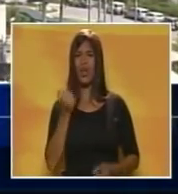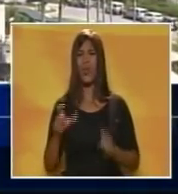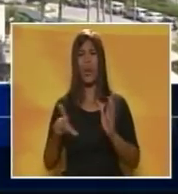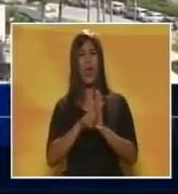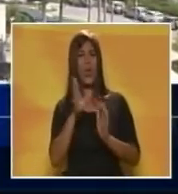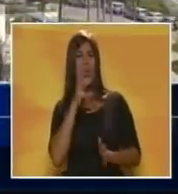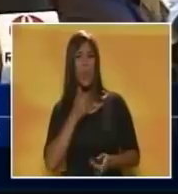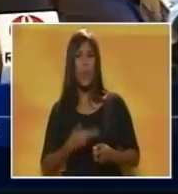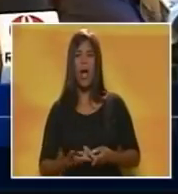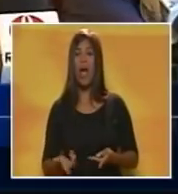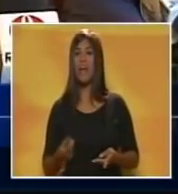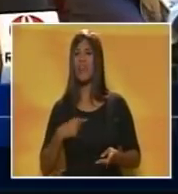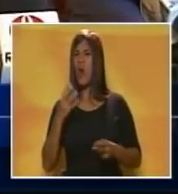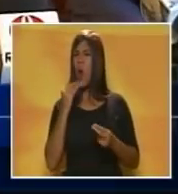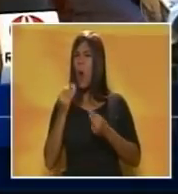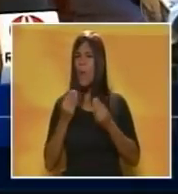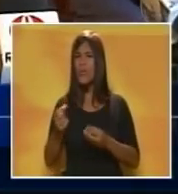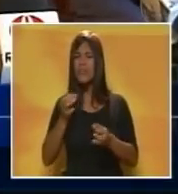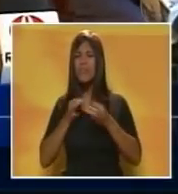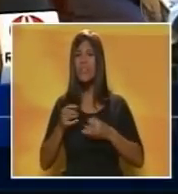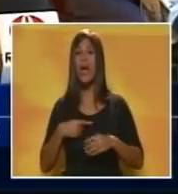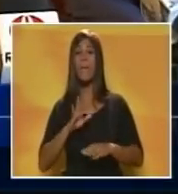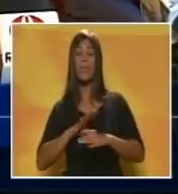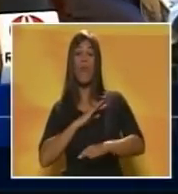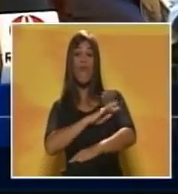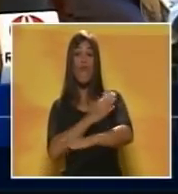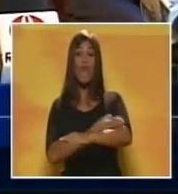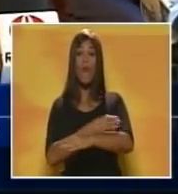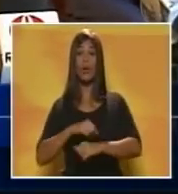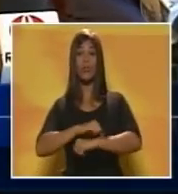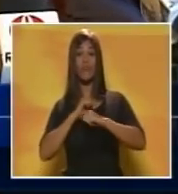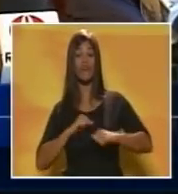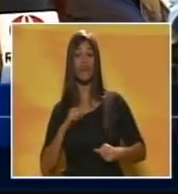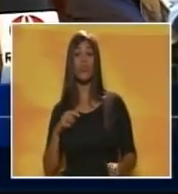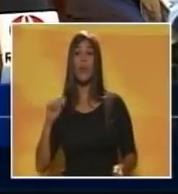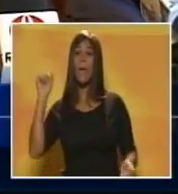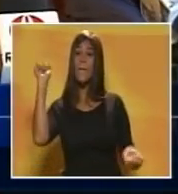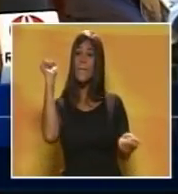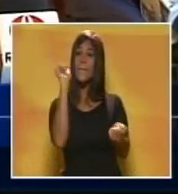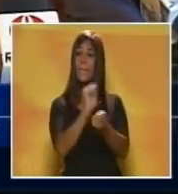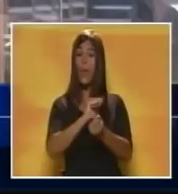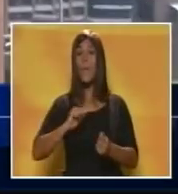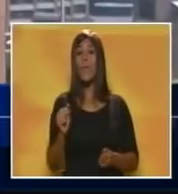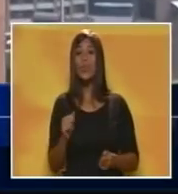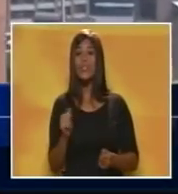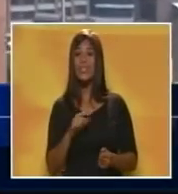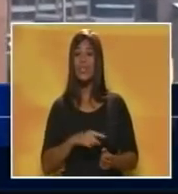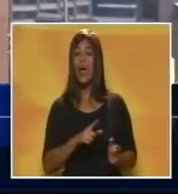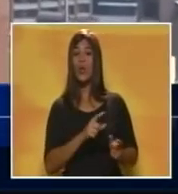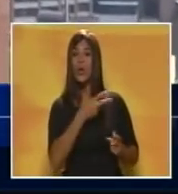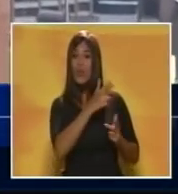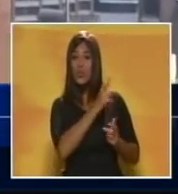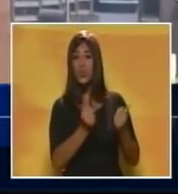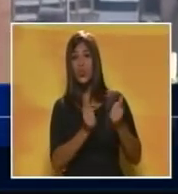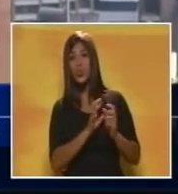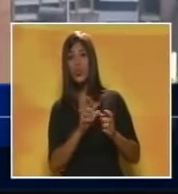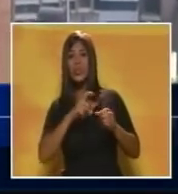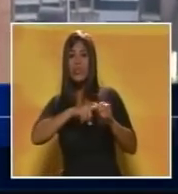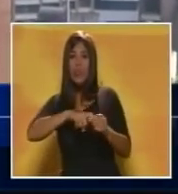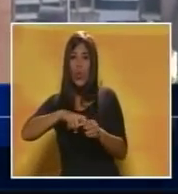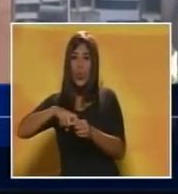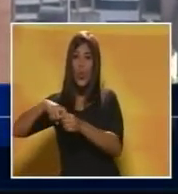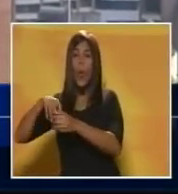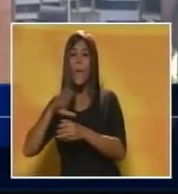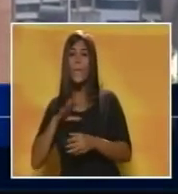e inexcusable que fuerzas de seguridad detuvieran a Zambrano y lo trasladaran dentro de su vehículo en grúa hasta